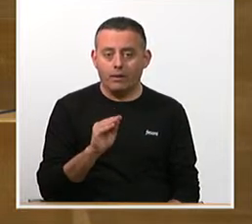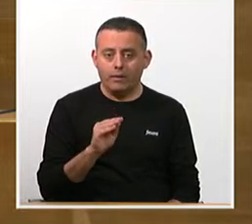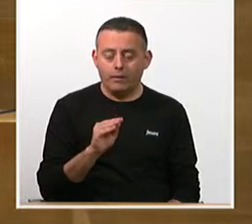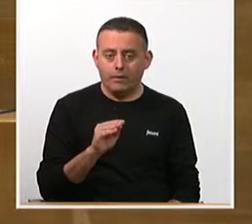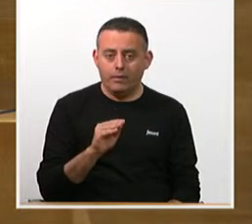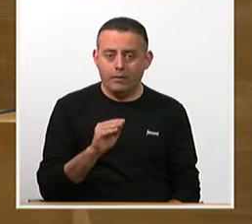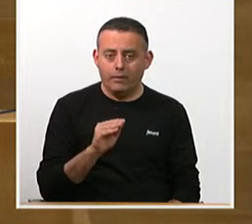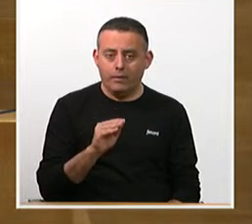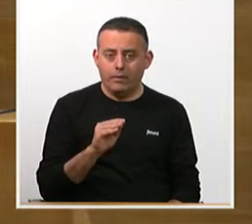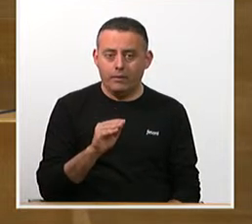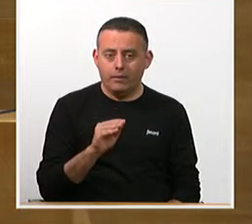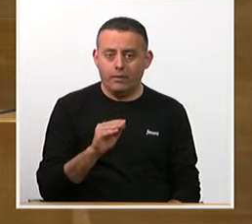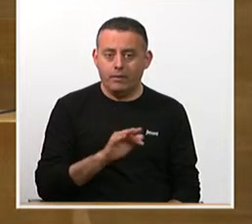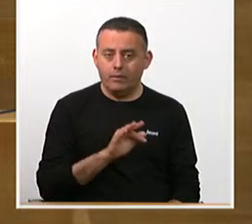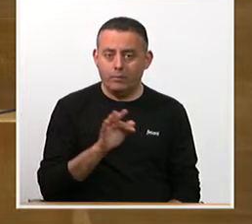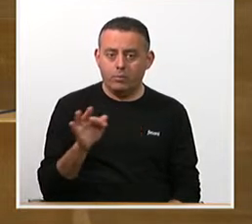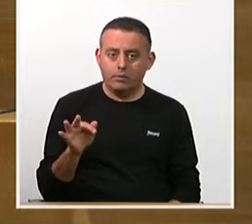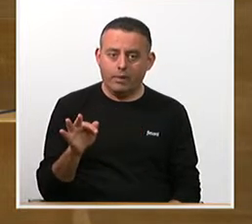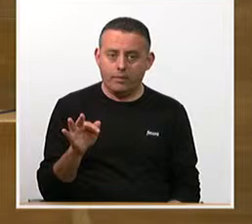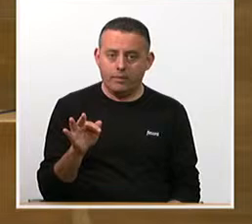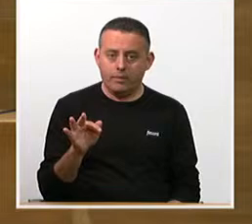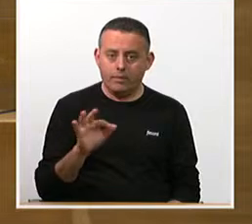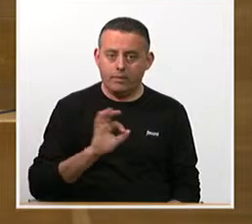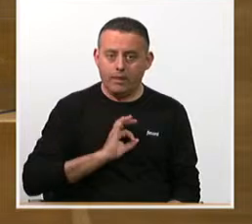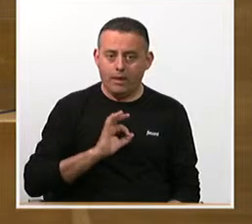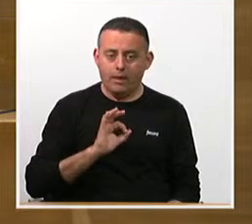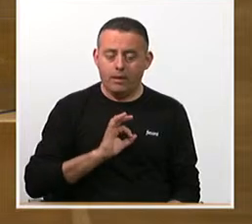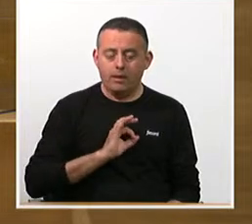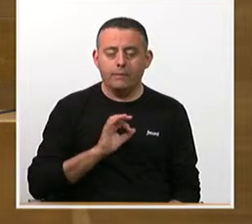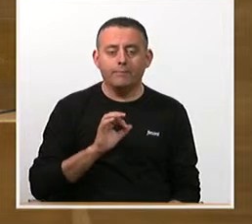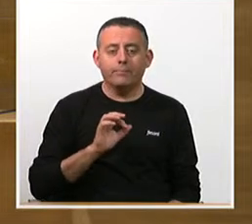pregunta la diputada señora Rosario